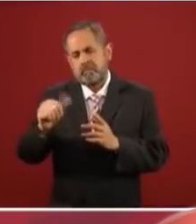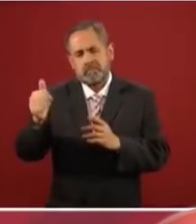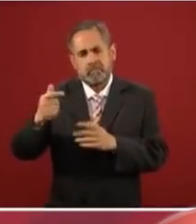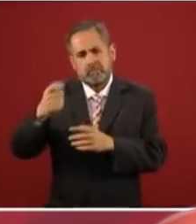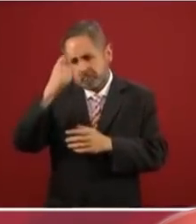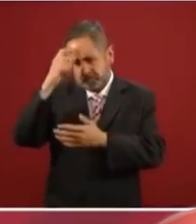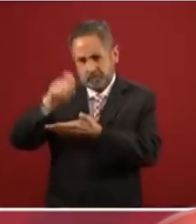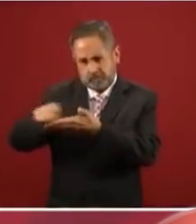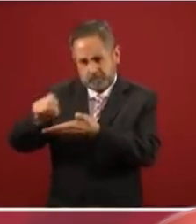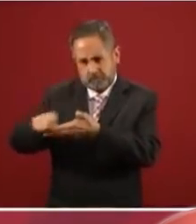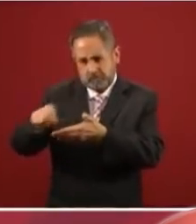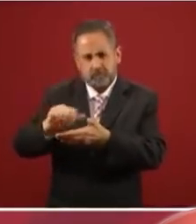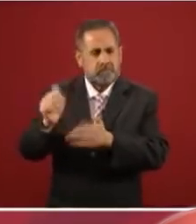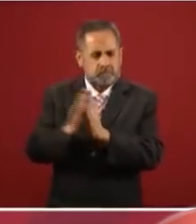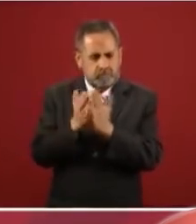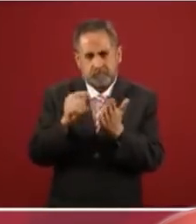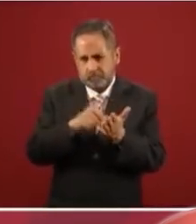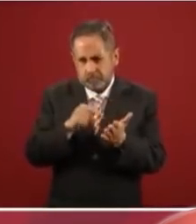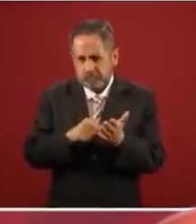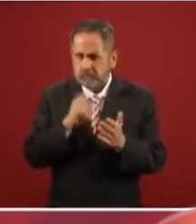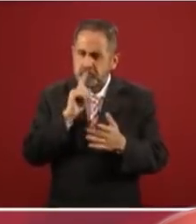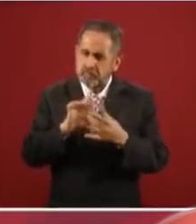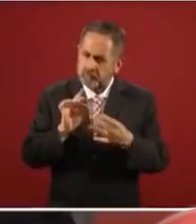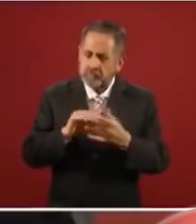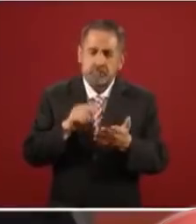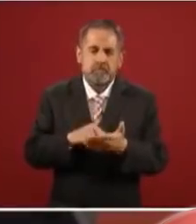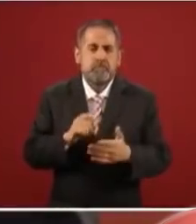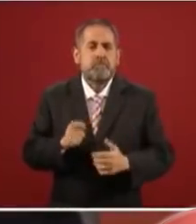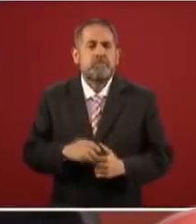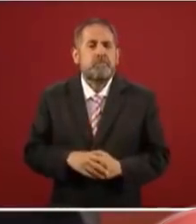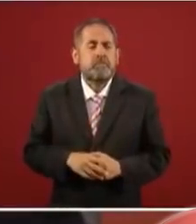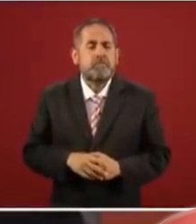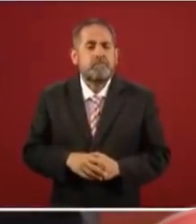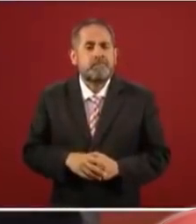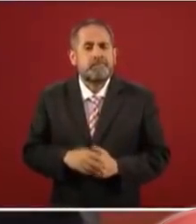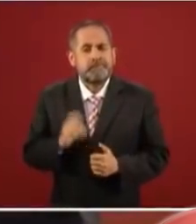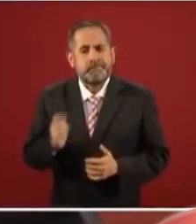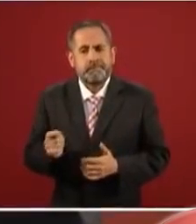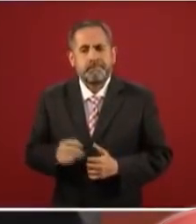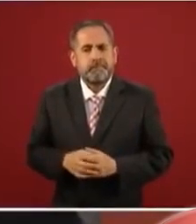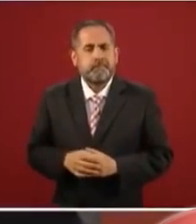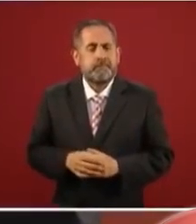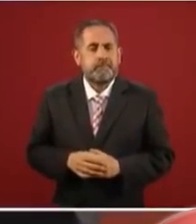autores y otros textos, de el porqué